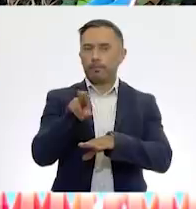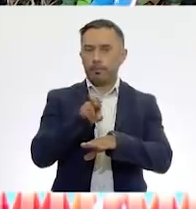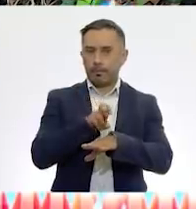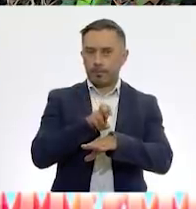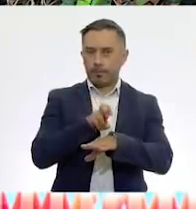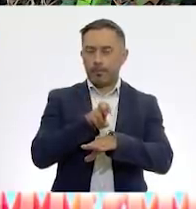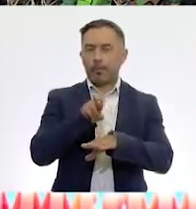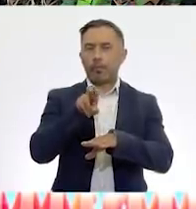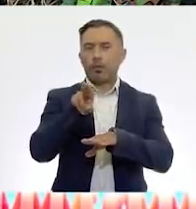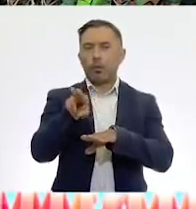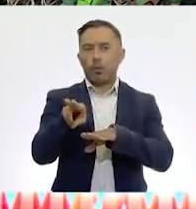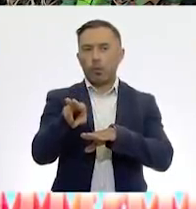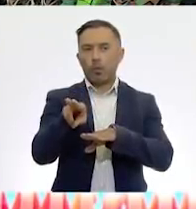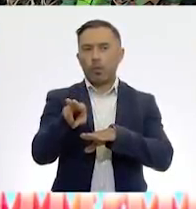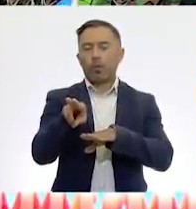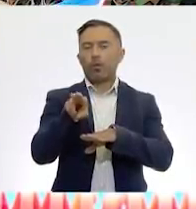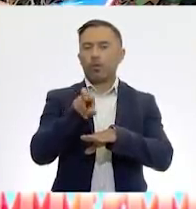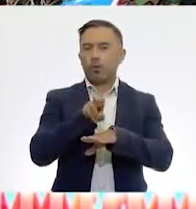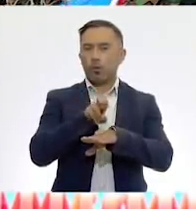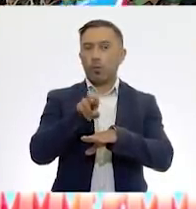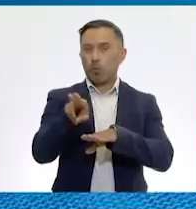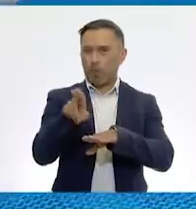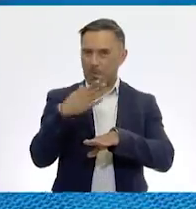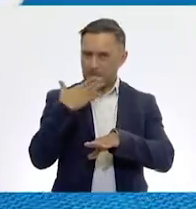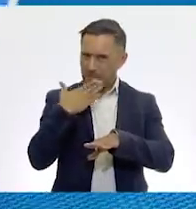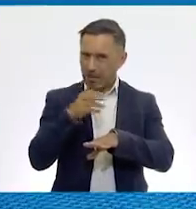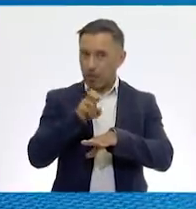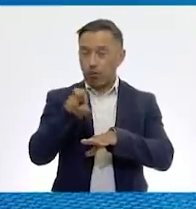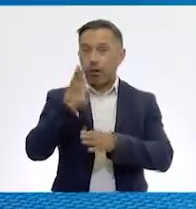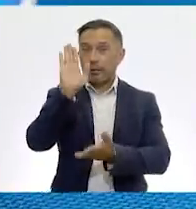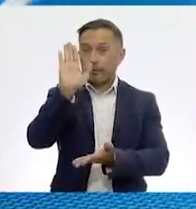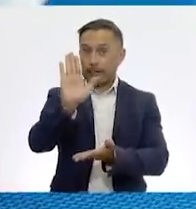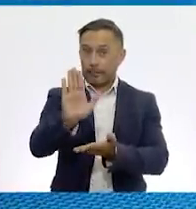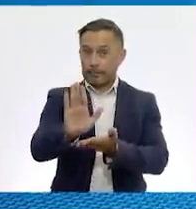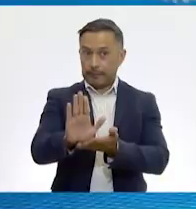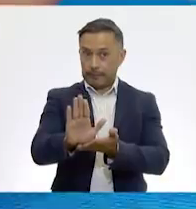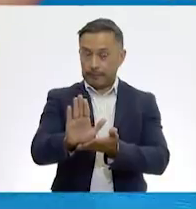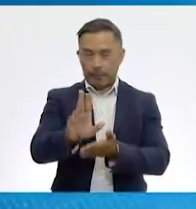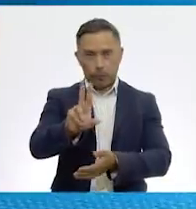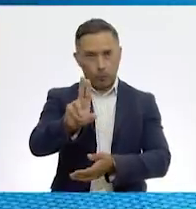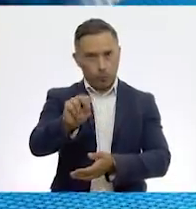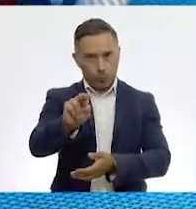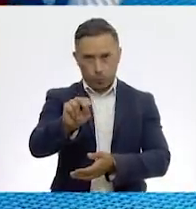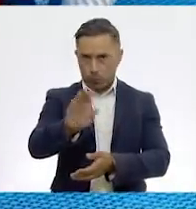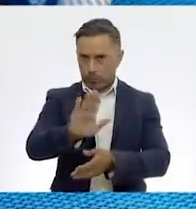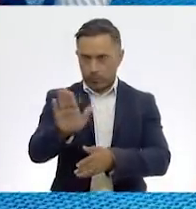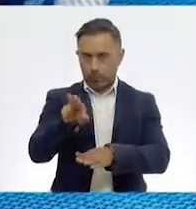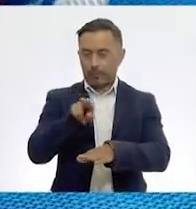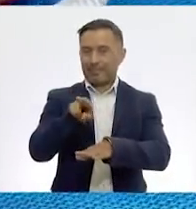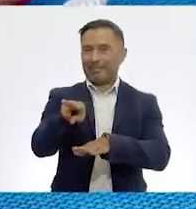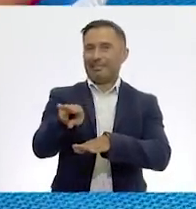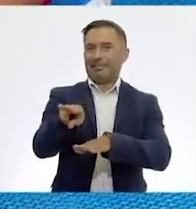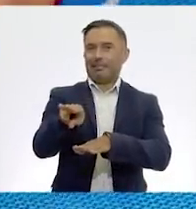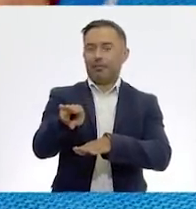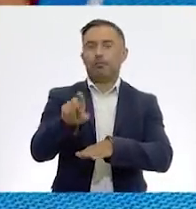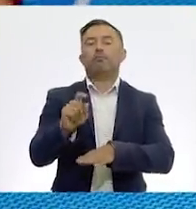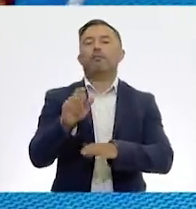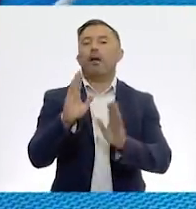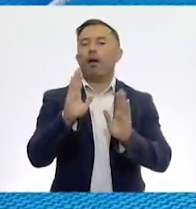2, flexiona, estira bien sin que peguen los talones en el suelo. Alto.